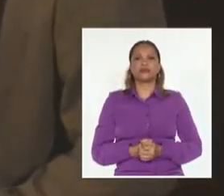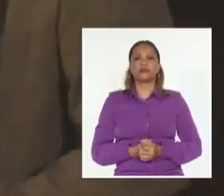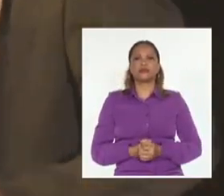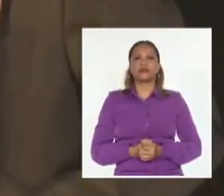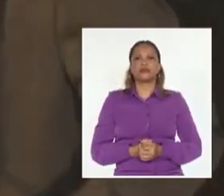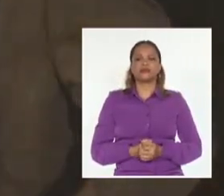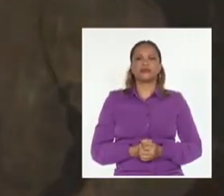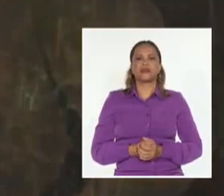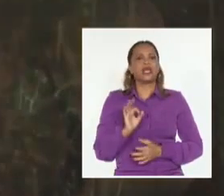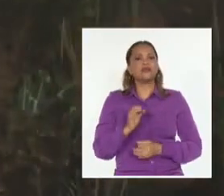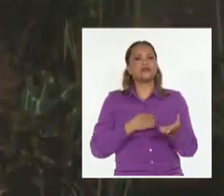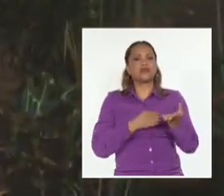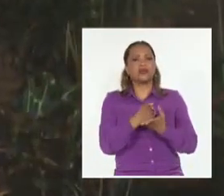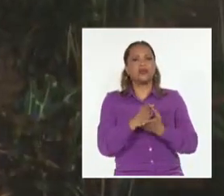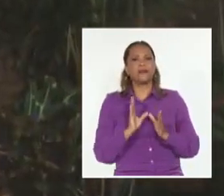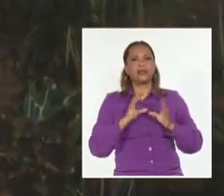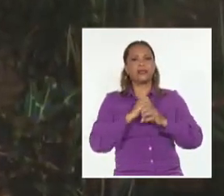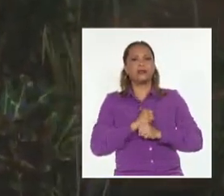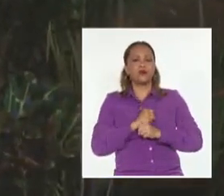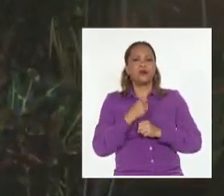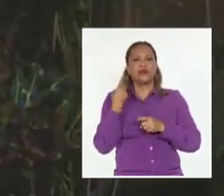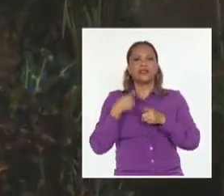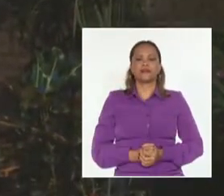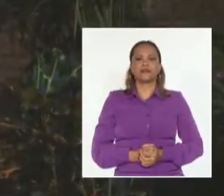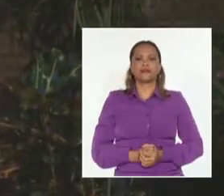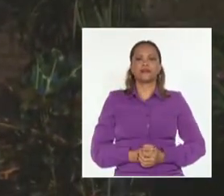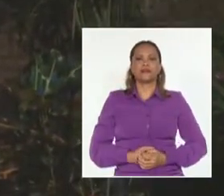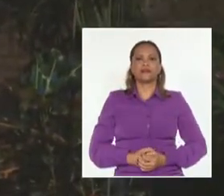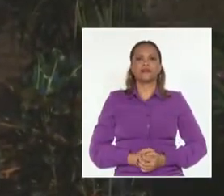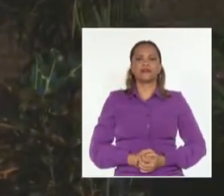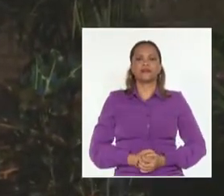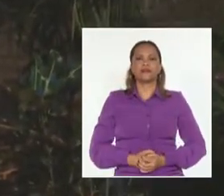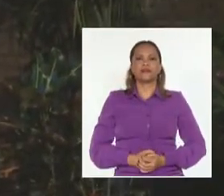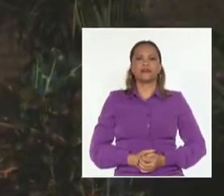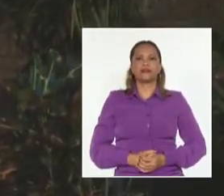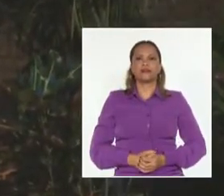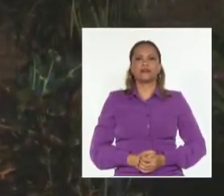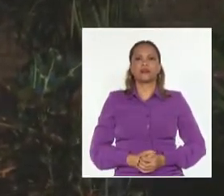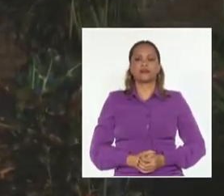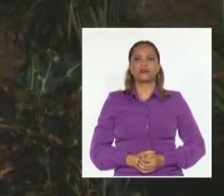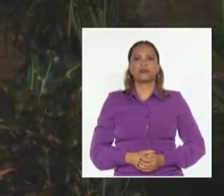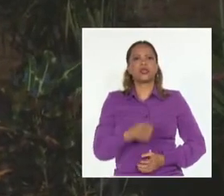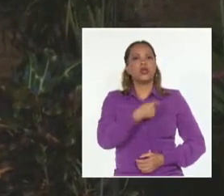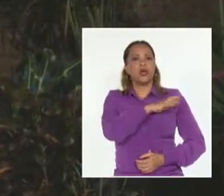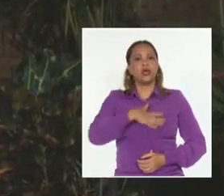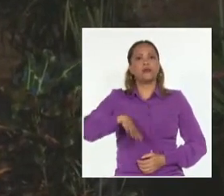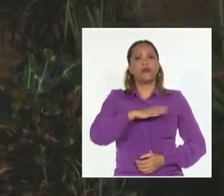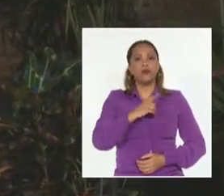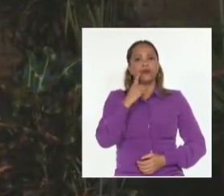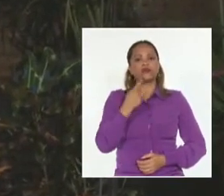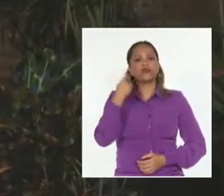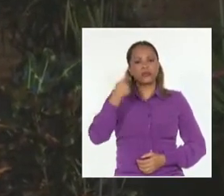patrimonio intocable de las grandes empresas transnacionales. Nuestros pueblos tienen también el derecho a